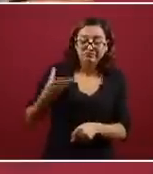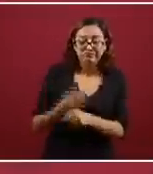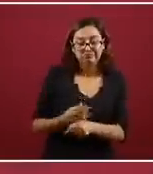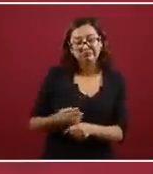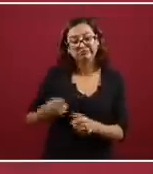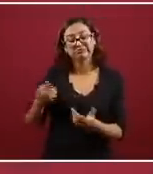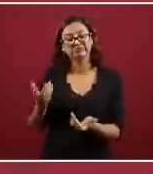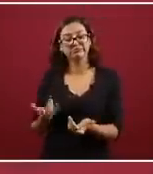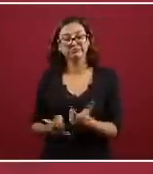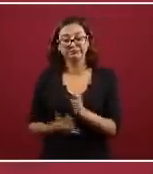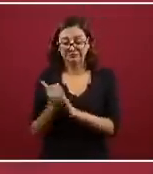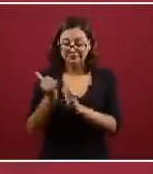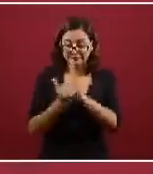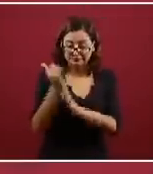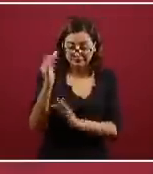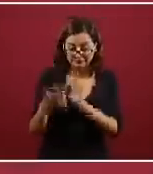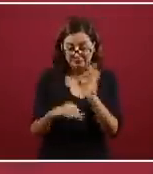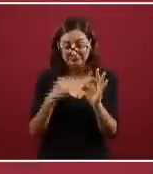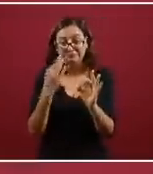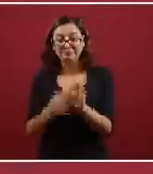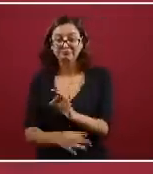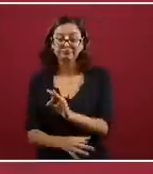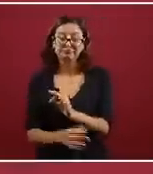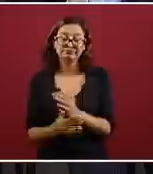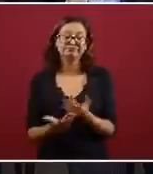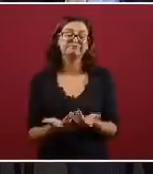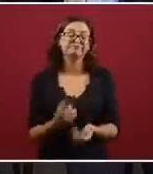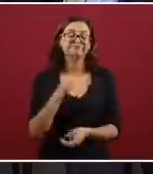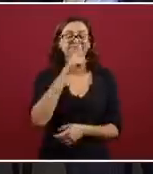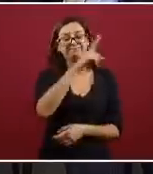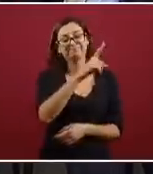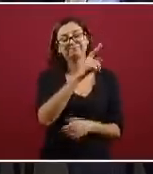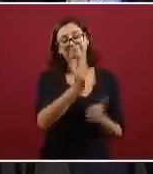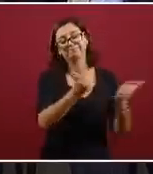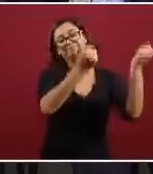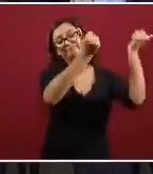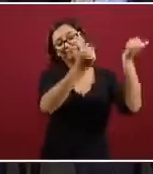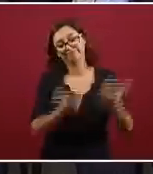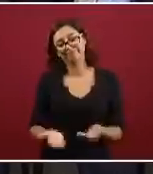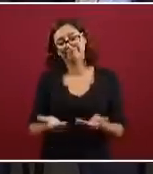para que nos ayude a introducir gas,